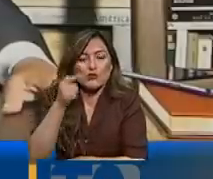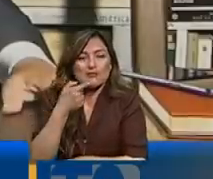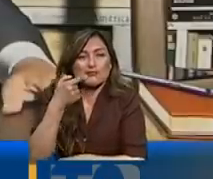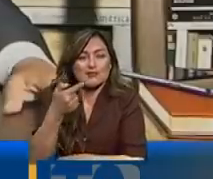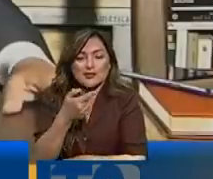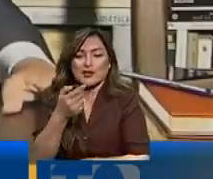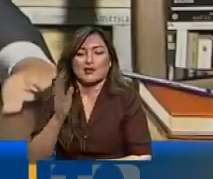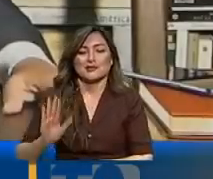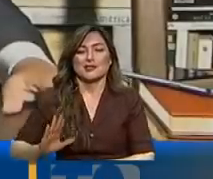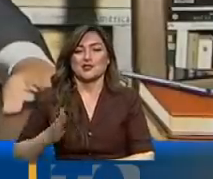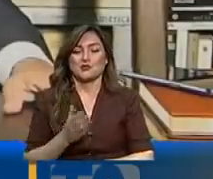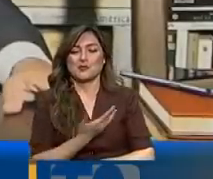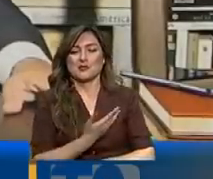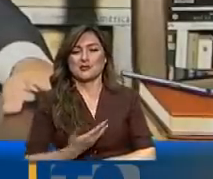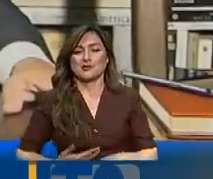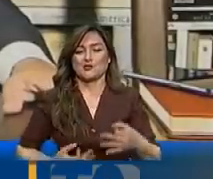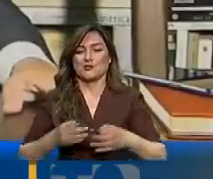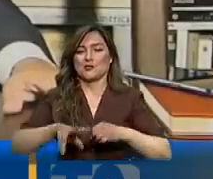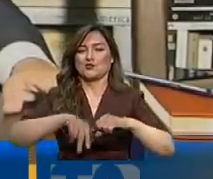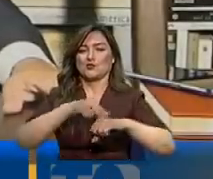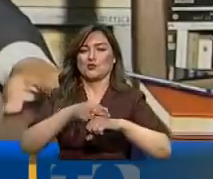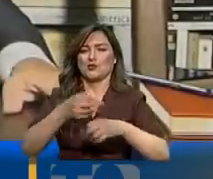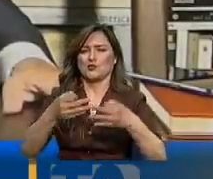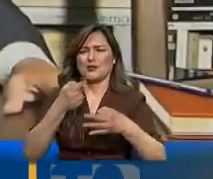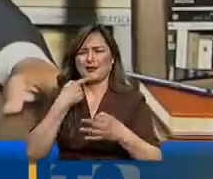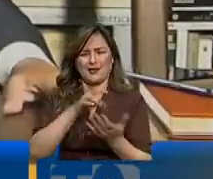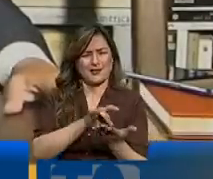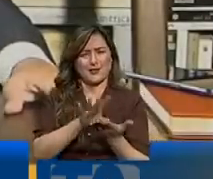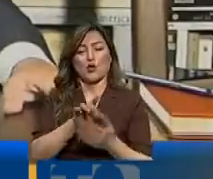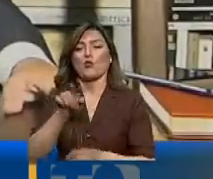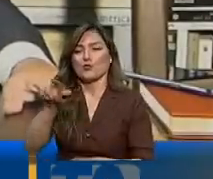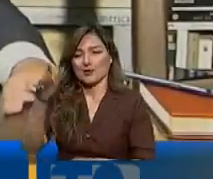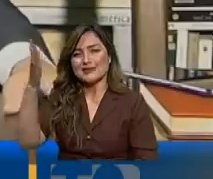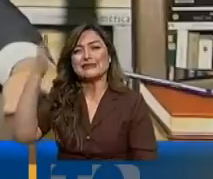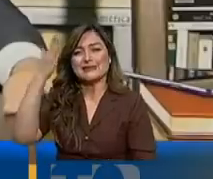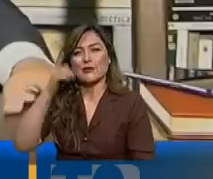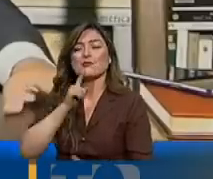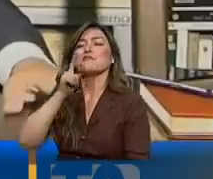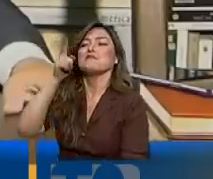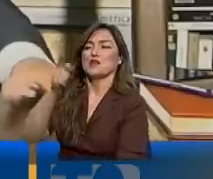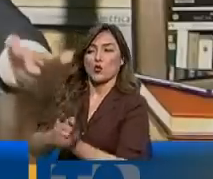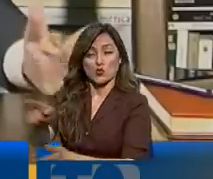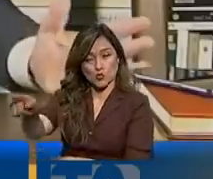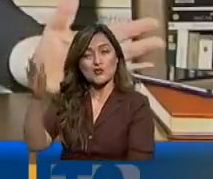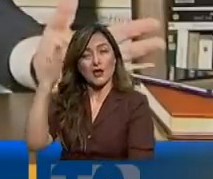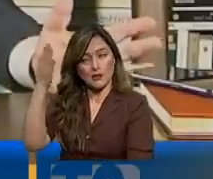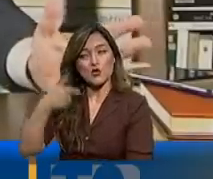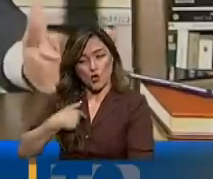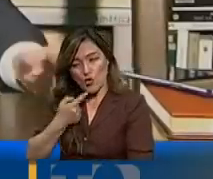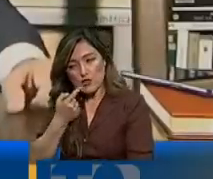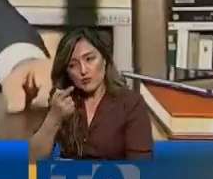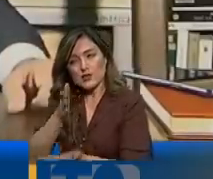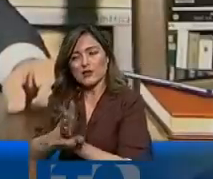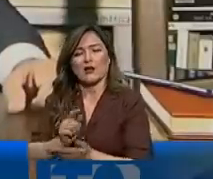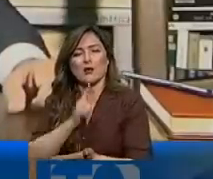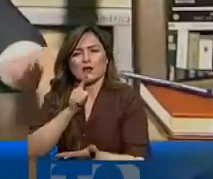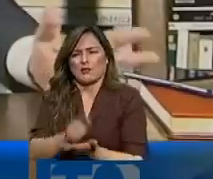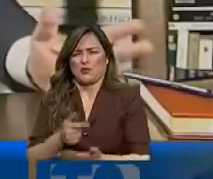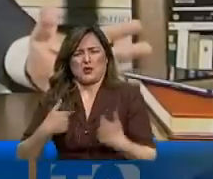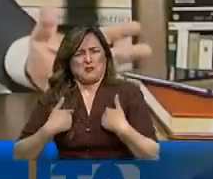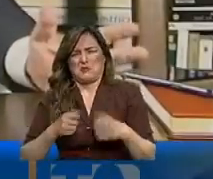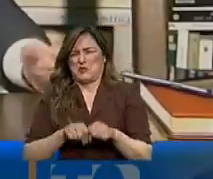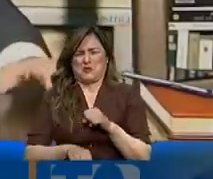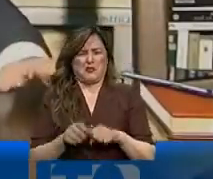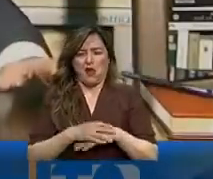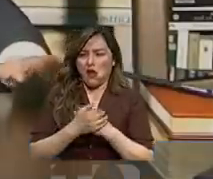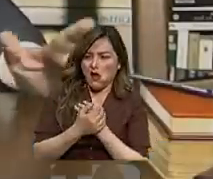señor presidente de la Corte Nacional de Justicia. Usted sabe que digo la verdad. ¿Por qué me llama mafioso entonces?